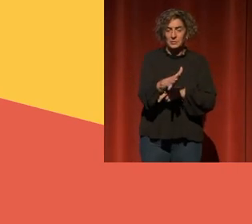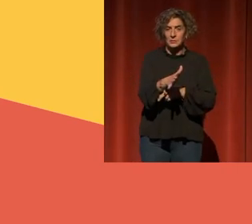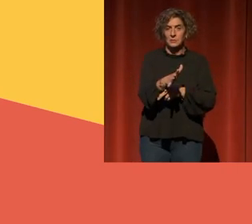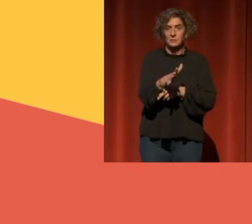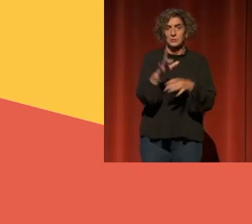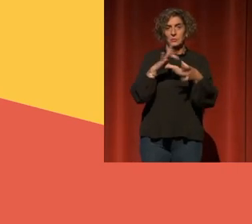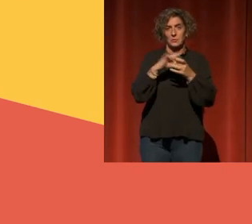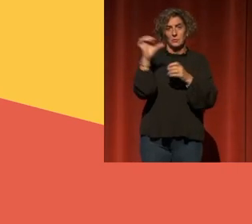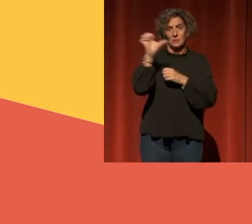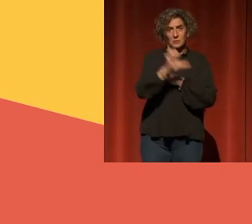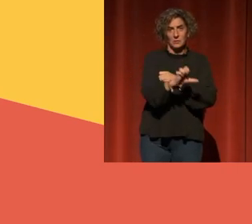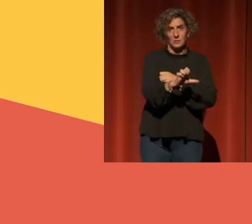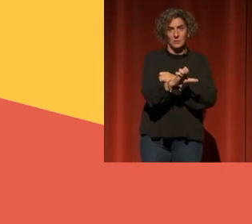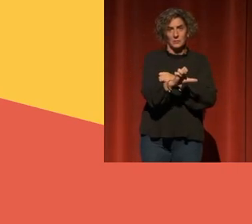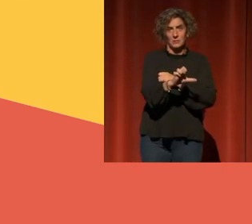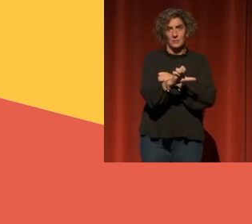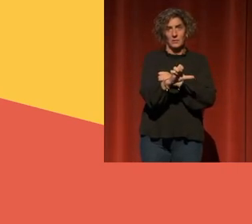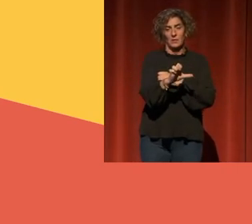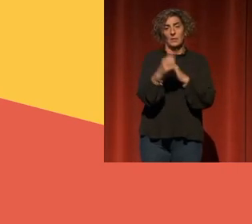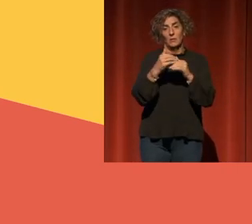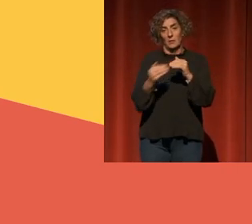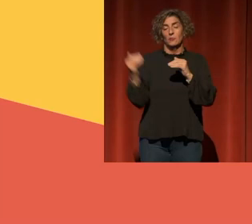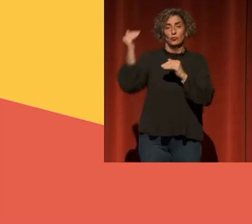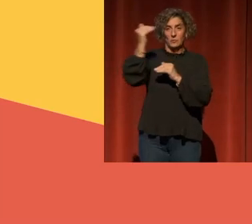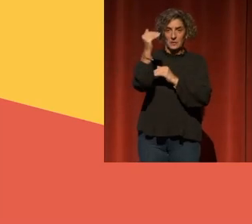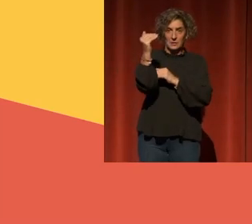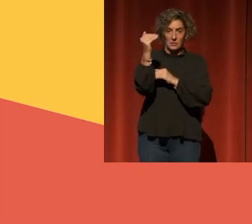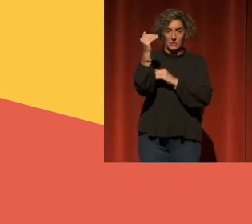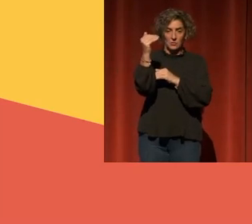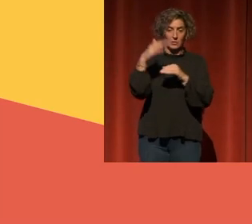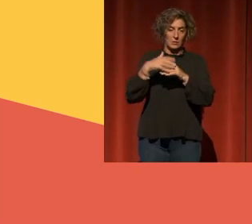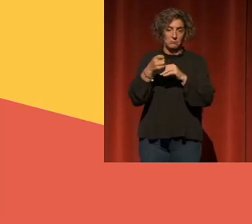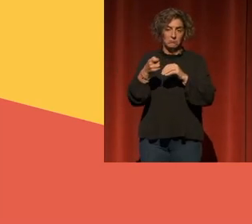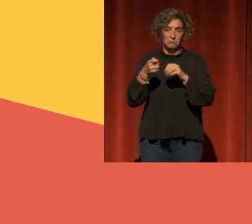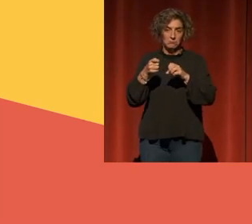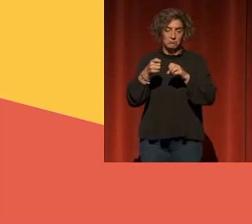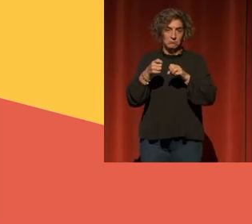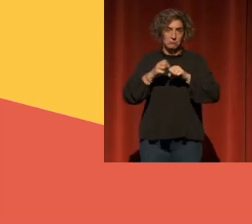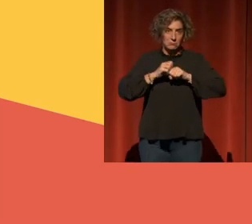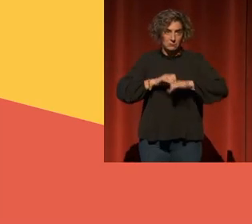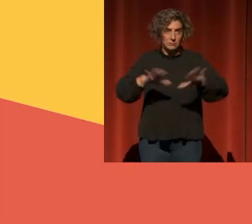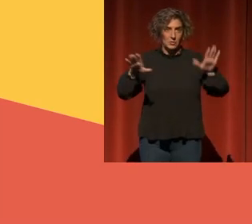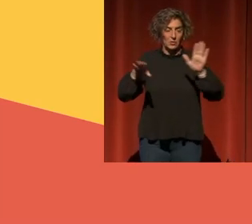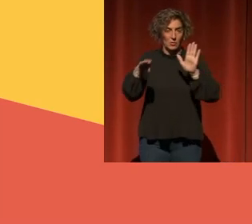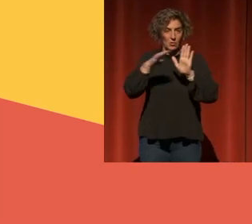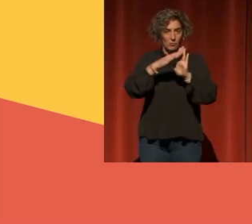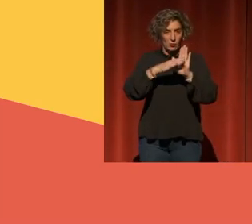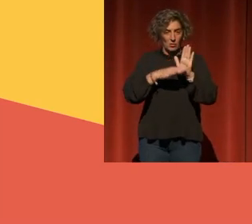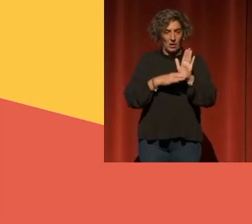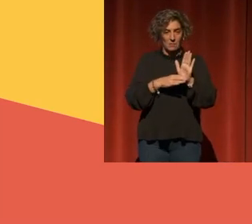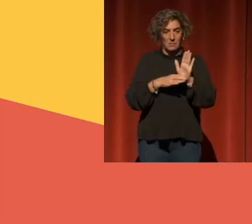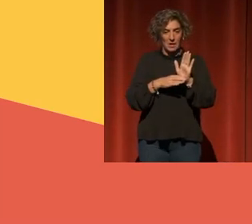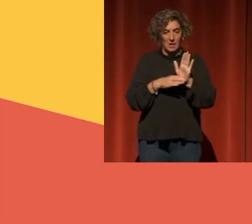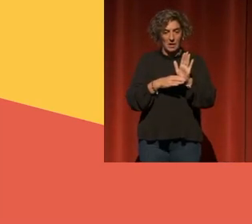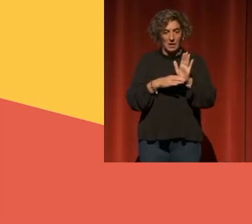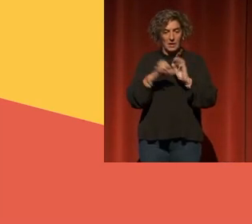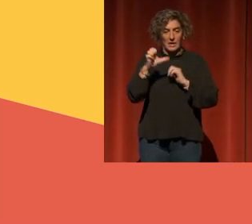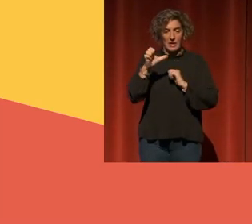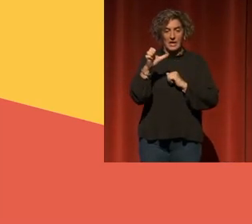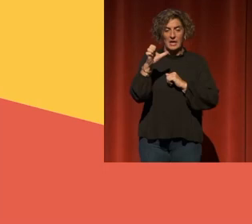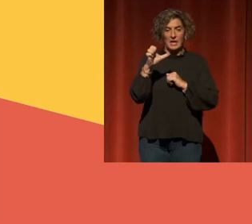la educación superior Especialmente con el lanzamiento del programa erasmus como recuerda